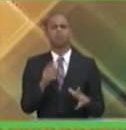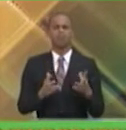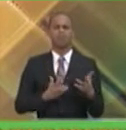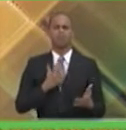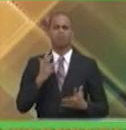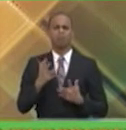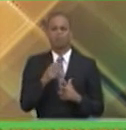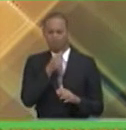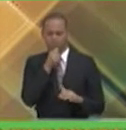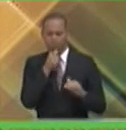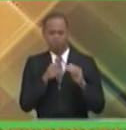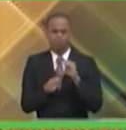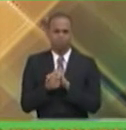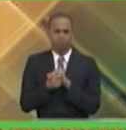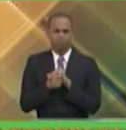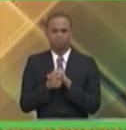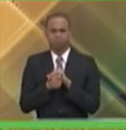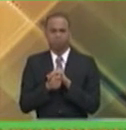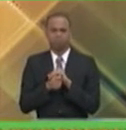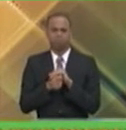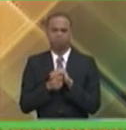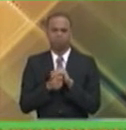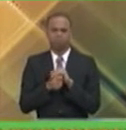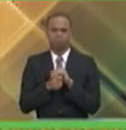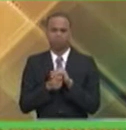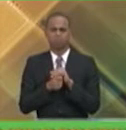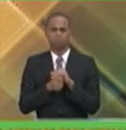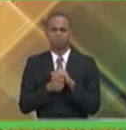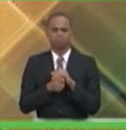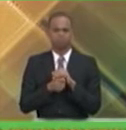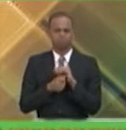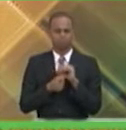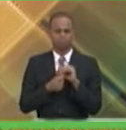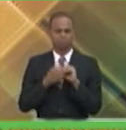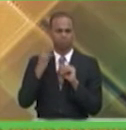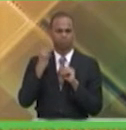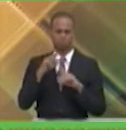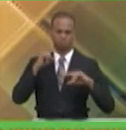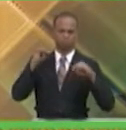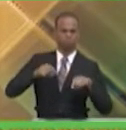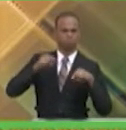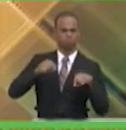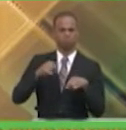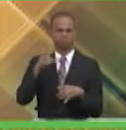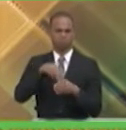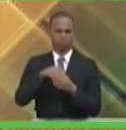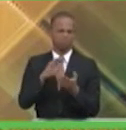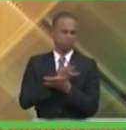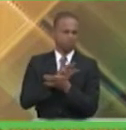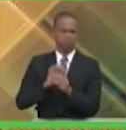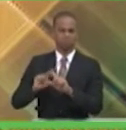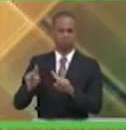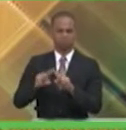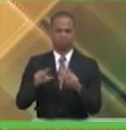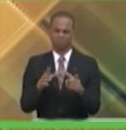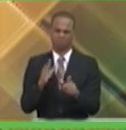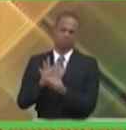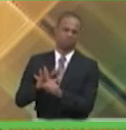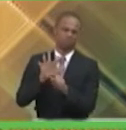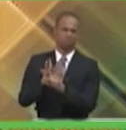sea, siempre se ha utilizado el bullying, lo que es en la escuela y en diferentes partes. El